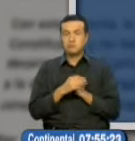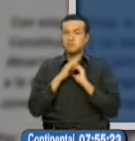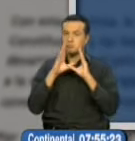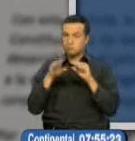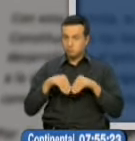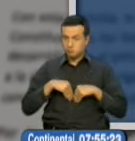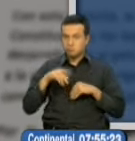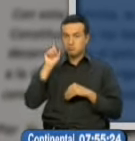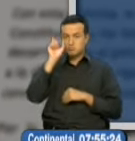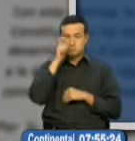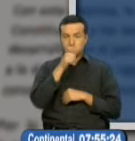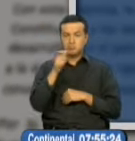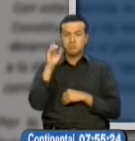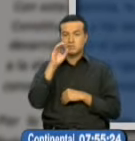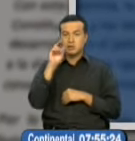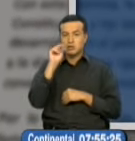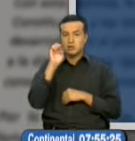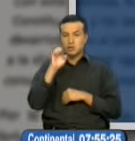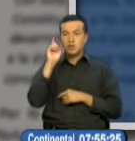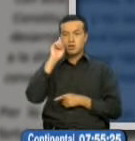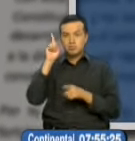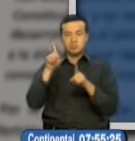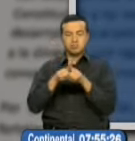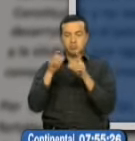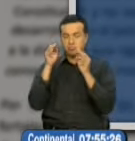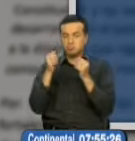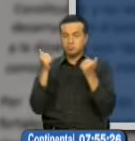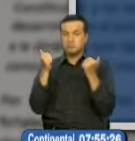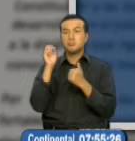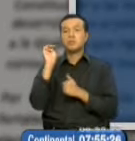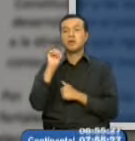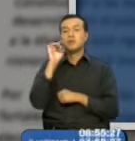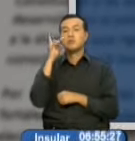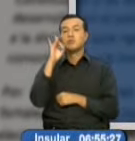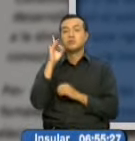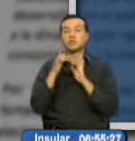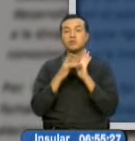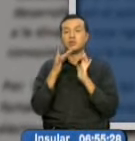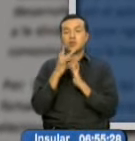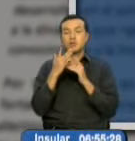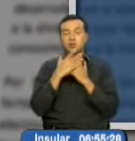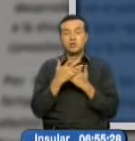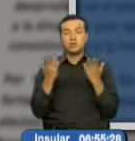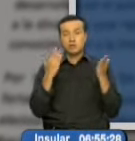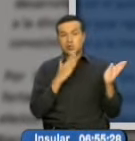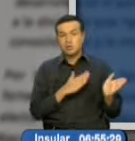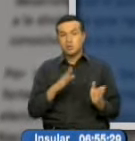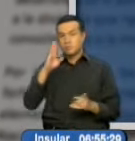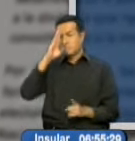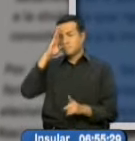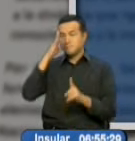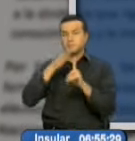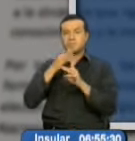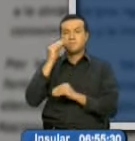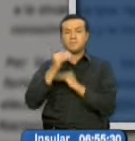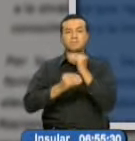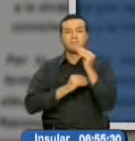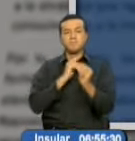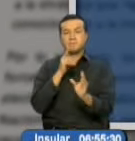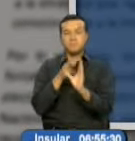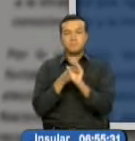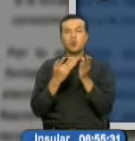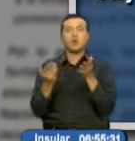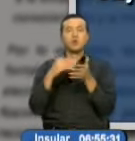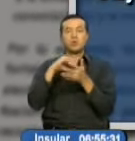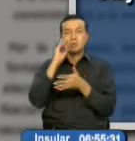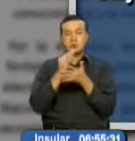a la veeduría convocada por el Consejo Nacional Electoral para el martes 18 de abril del presente, con la finalidad de participar del